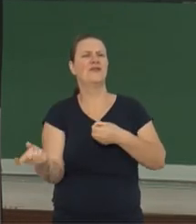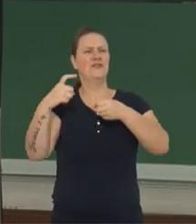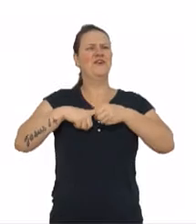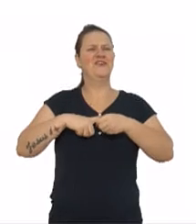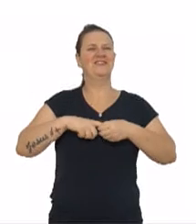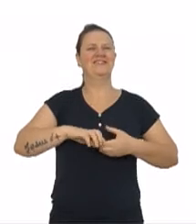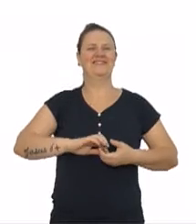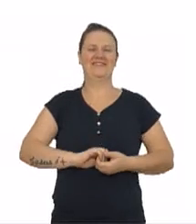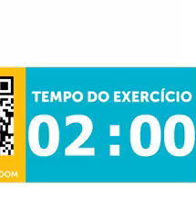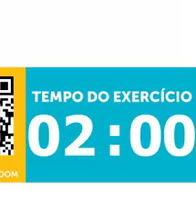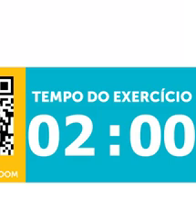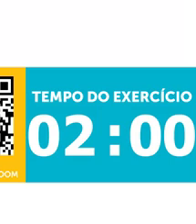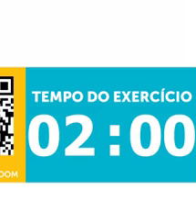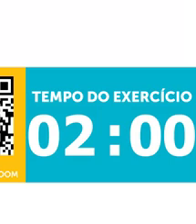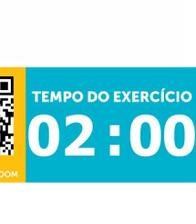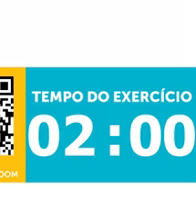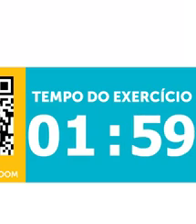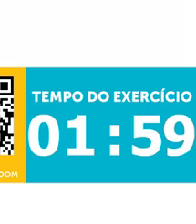corrección.